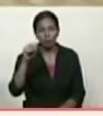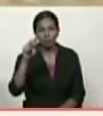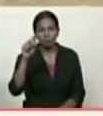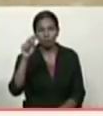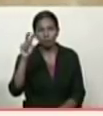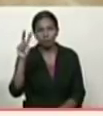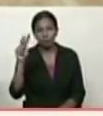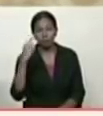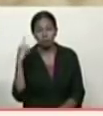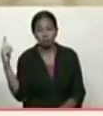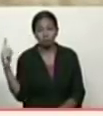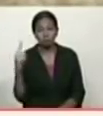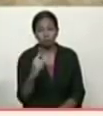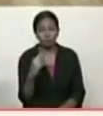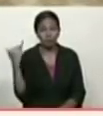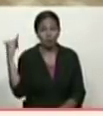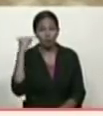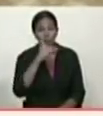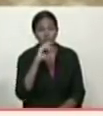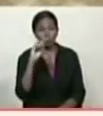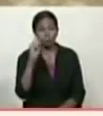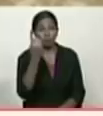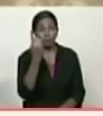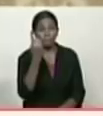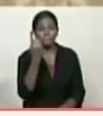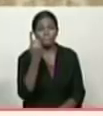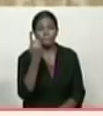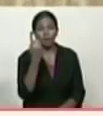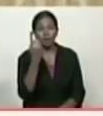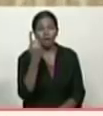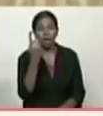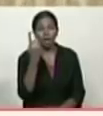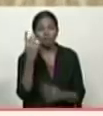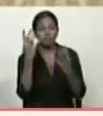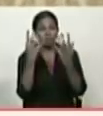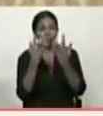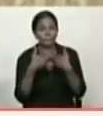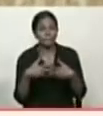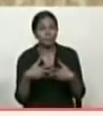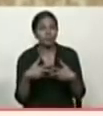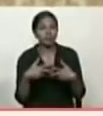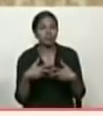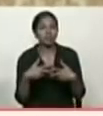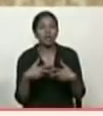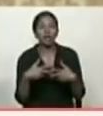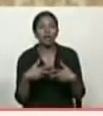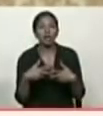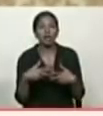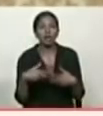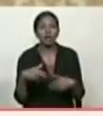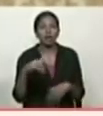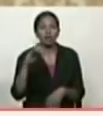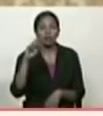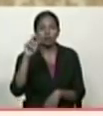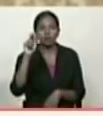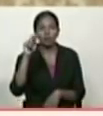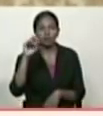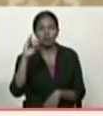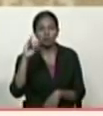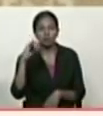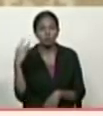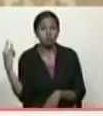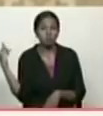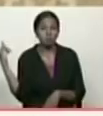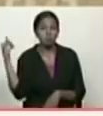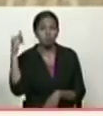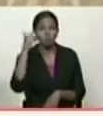aeropuerto de Maiquetía el primer vuelo de la empresa comercial iraní Mahan, vuelo directo